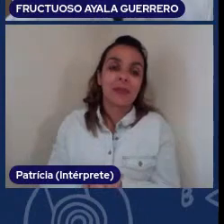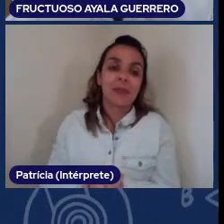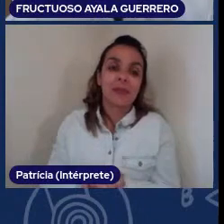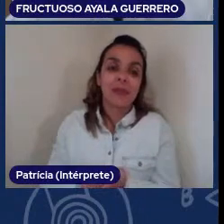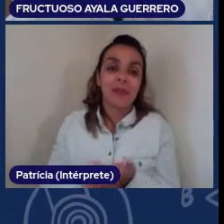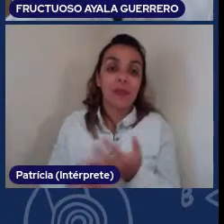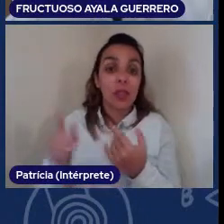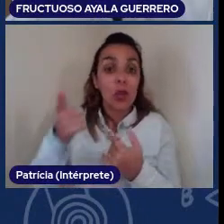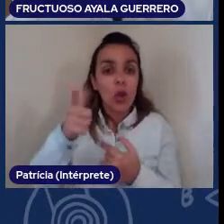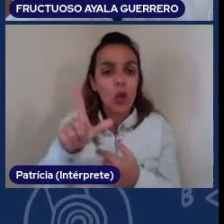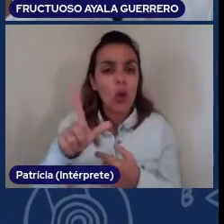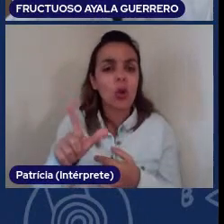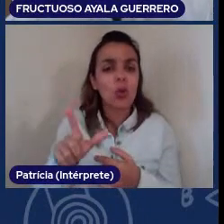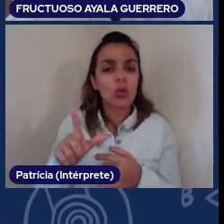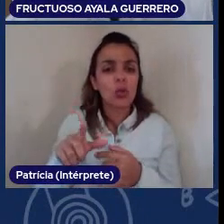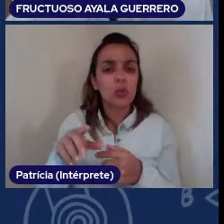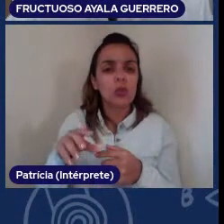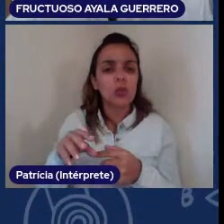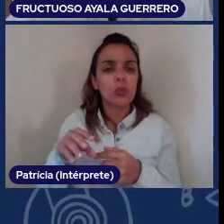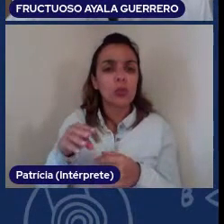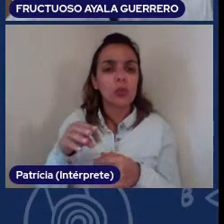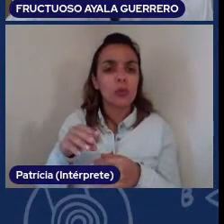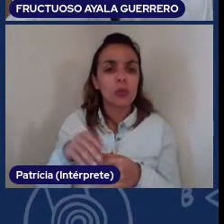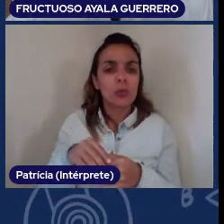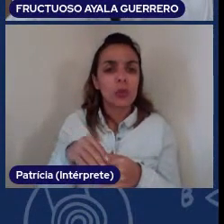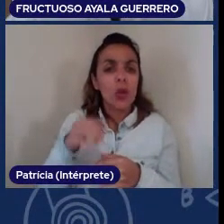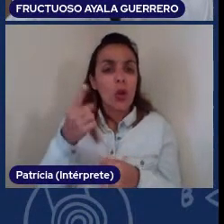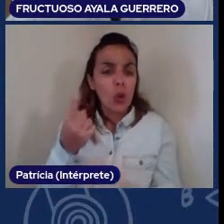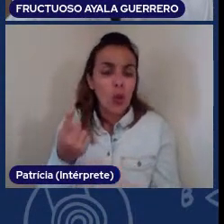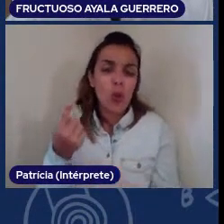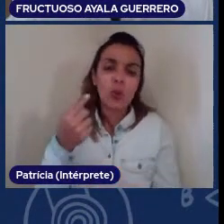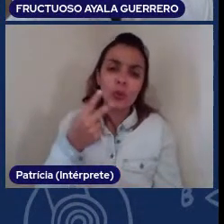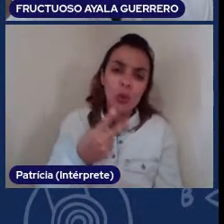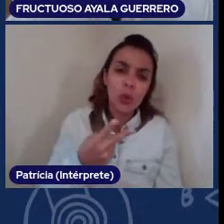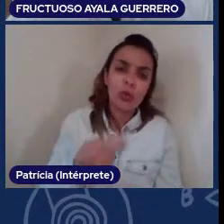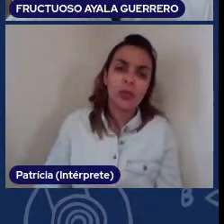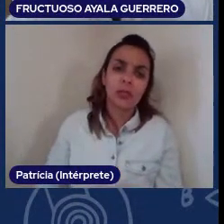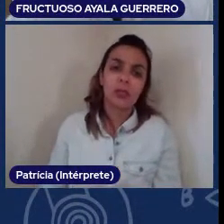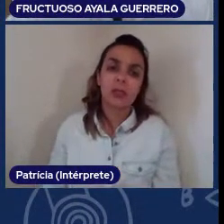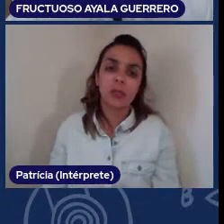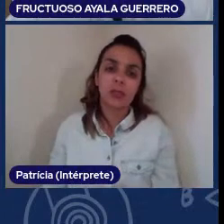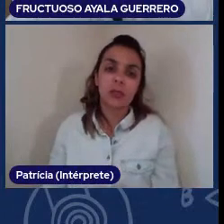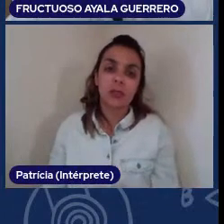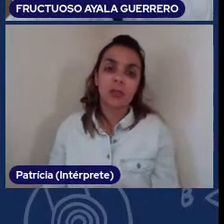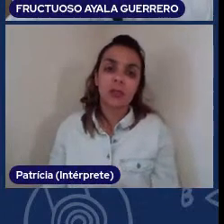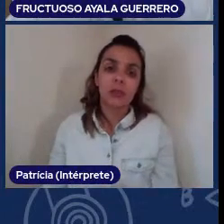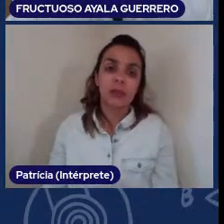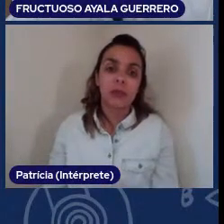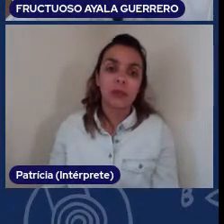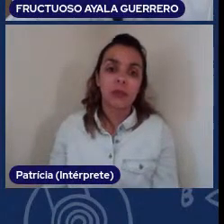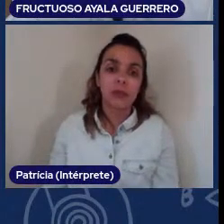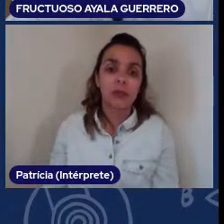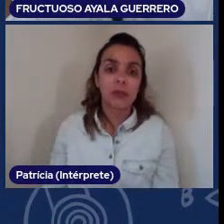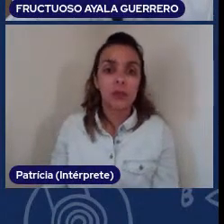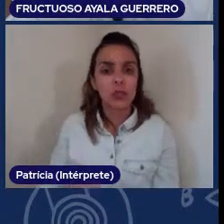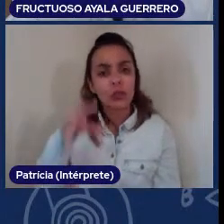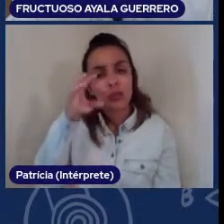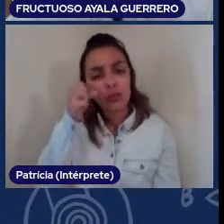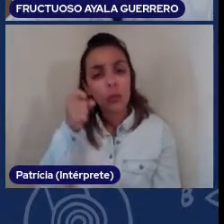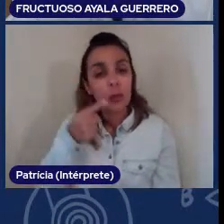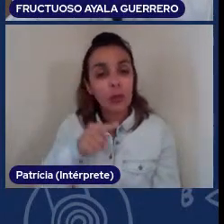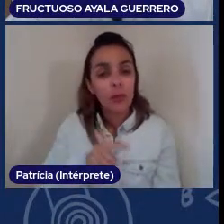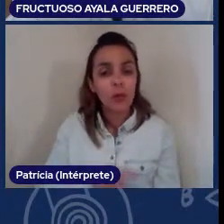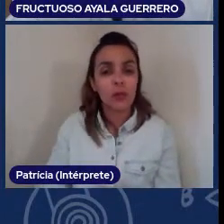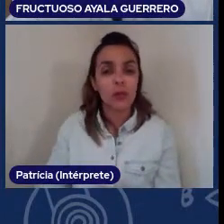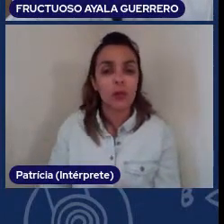tipo de registro que ilustra la fase 1 de sueño, la fase 2, el sueño delta, ahí termina lo que se